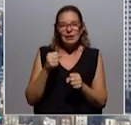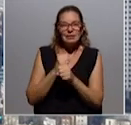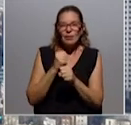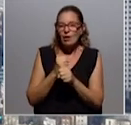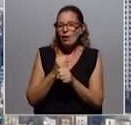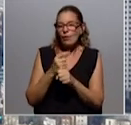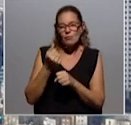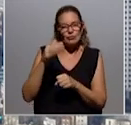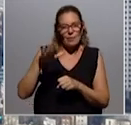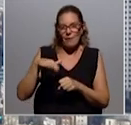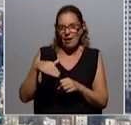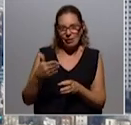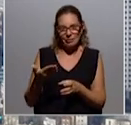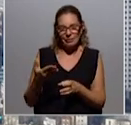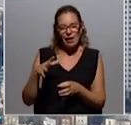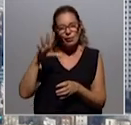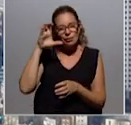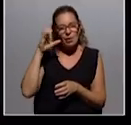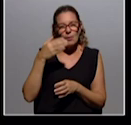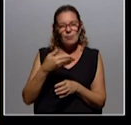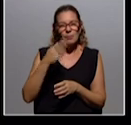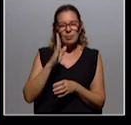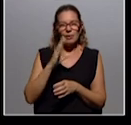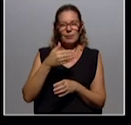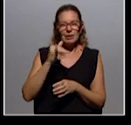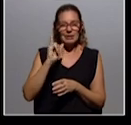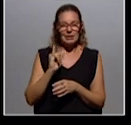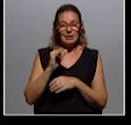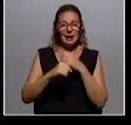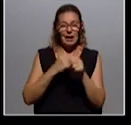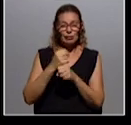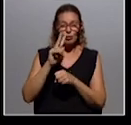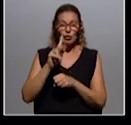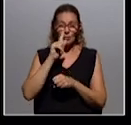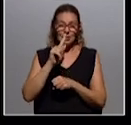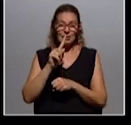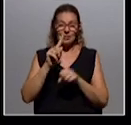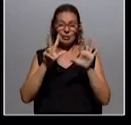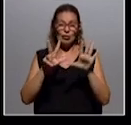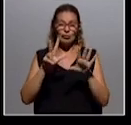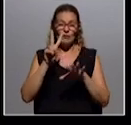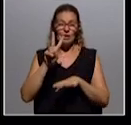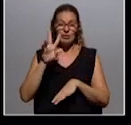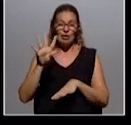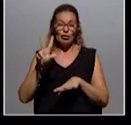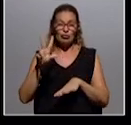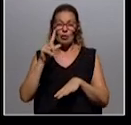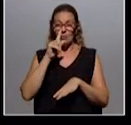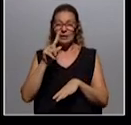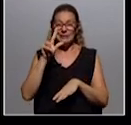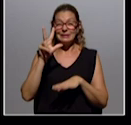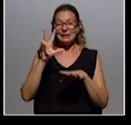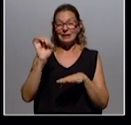es mucho más barata. Recordemos que el PBI per cápita de 2018 de Corea del Sur ronda los 28.300